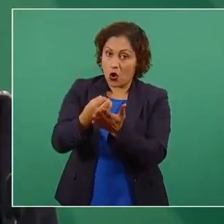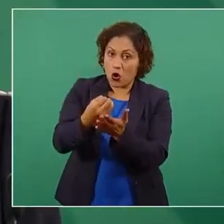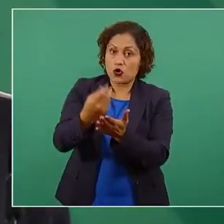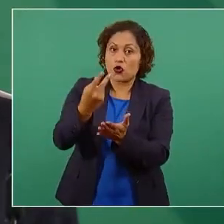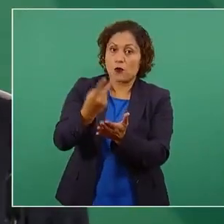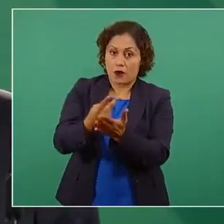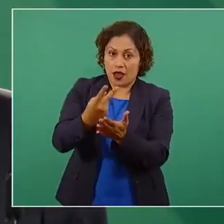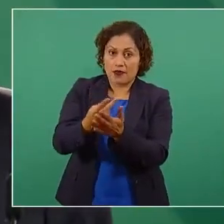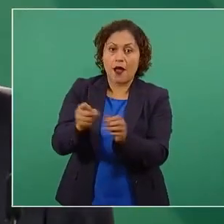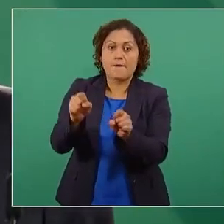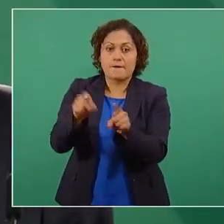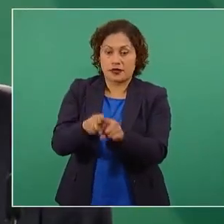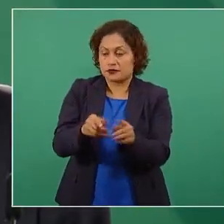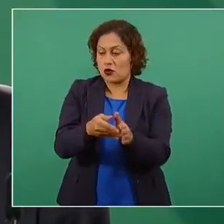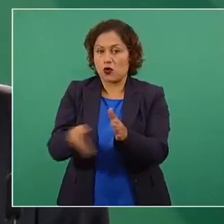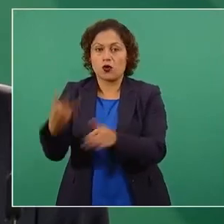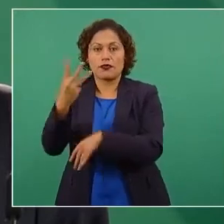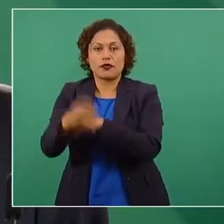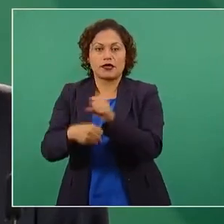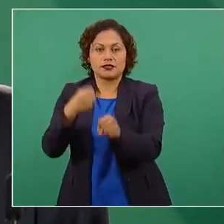En 3 años.